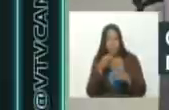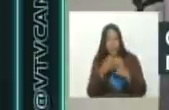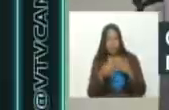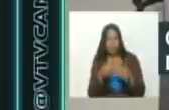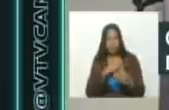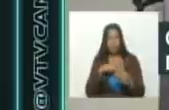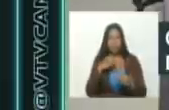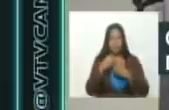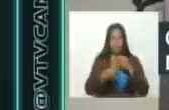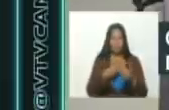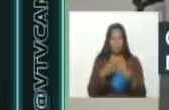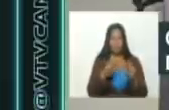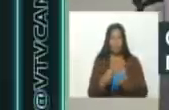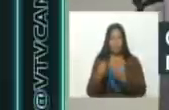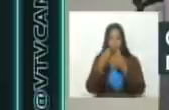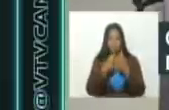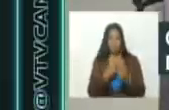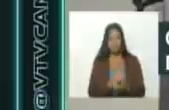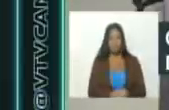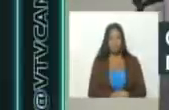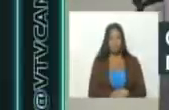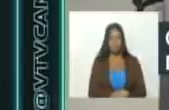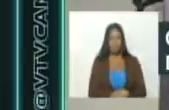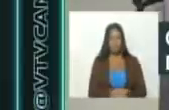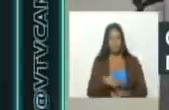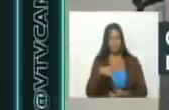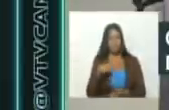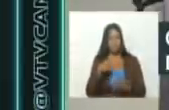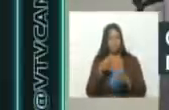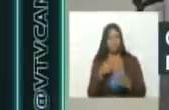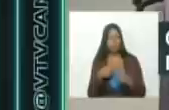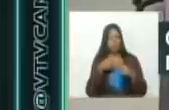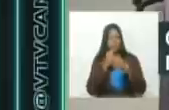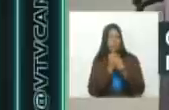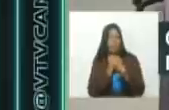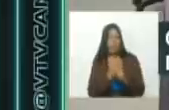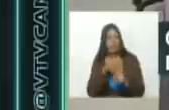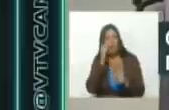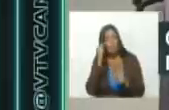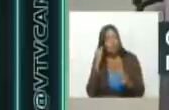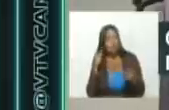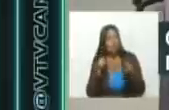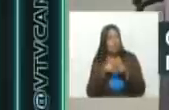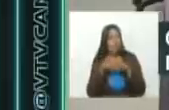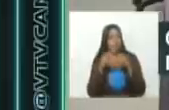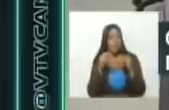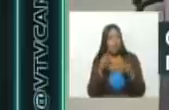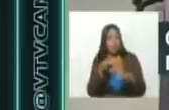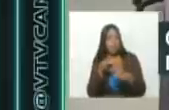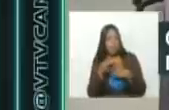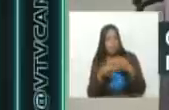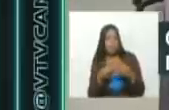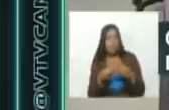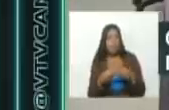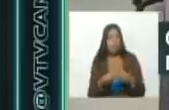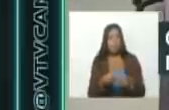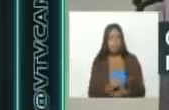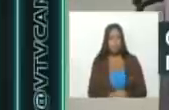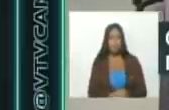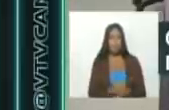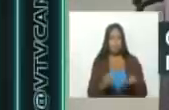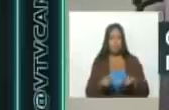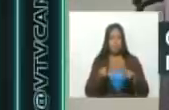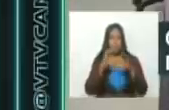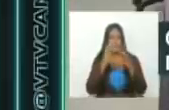que se generan en la economía, en los consumidores, en los trabajadores, en todos los que perciben un ingreso, sobre todo en los